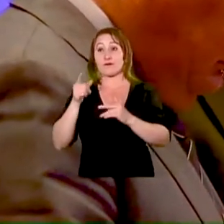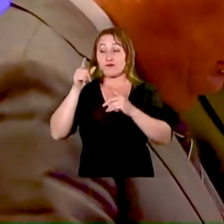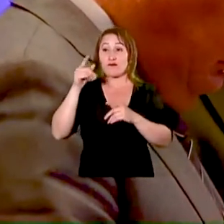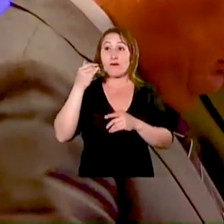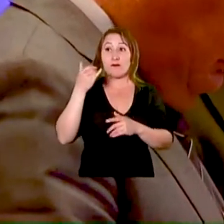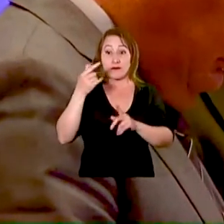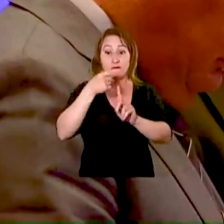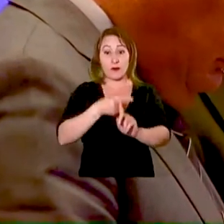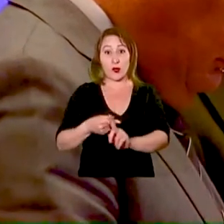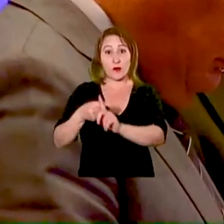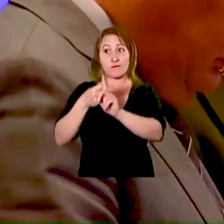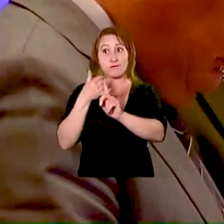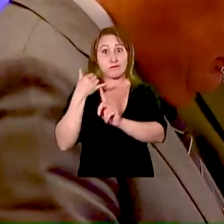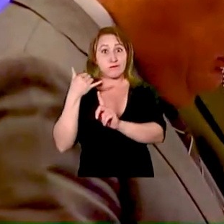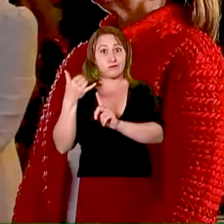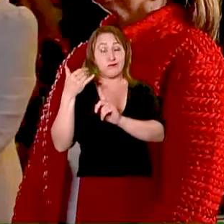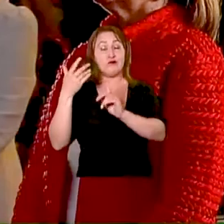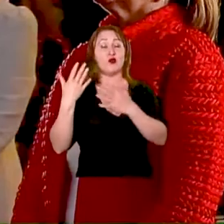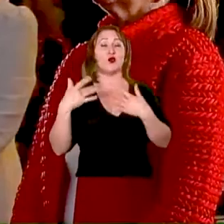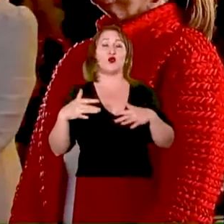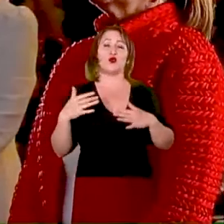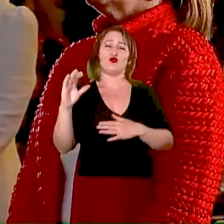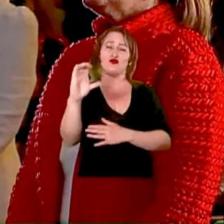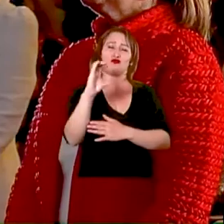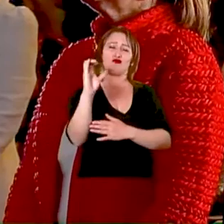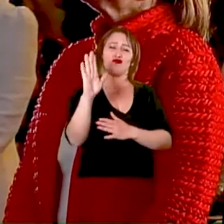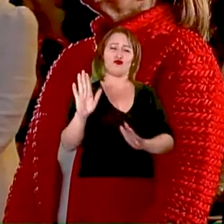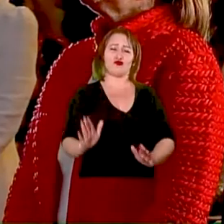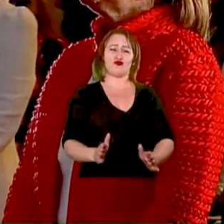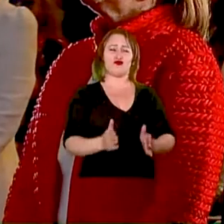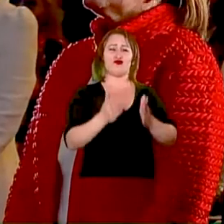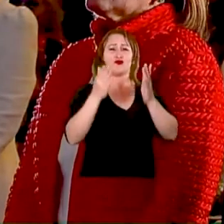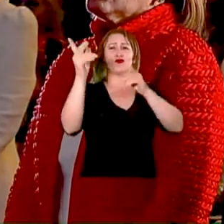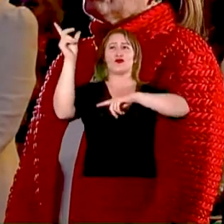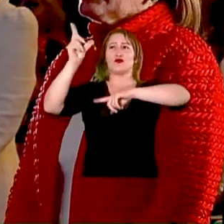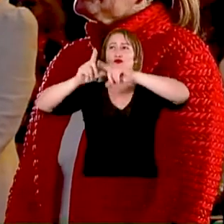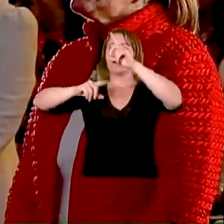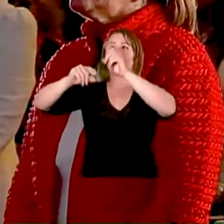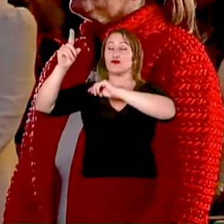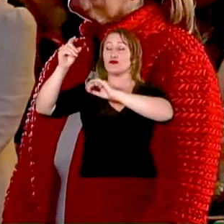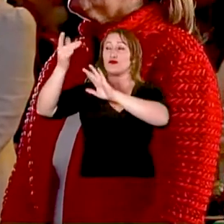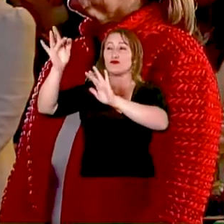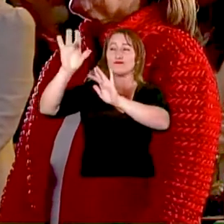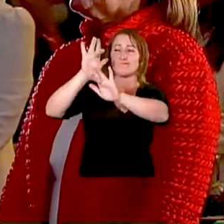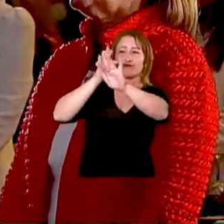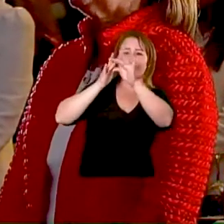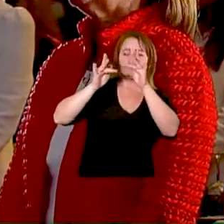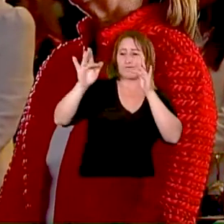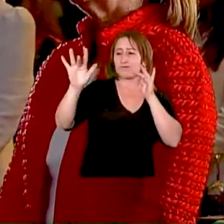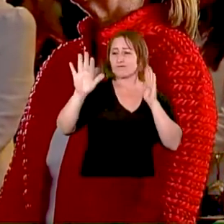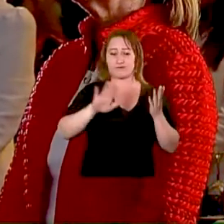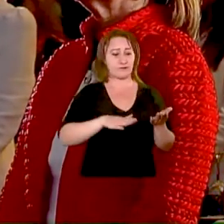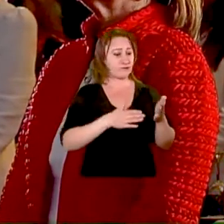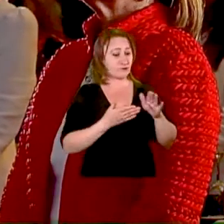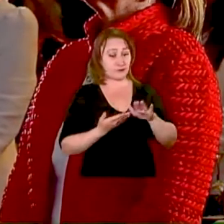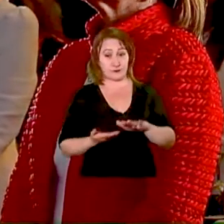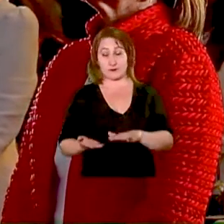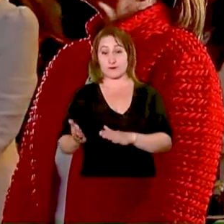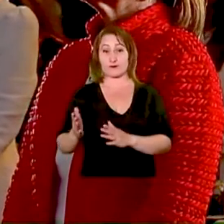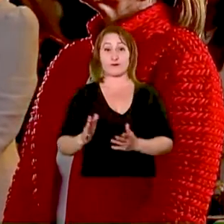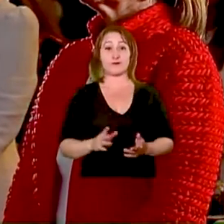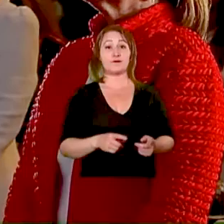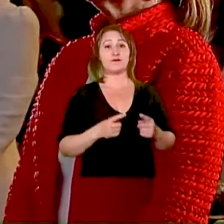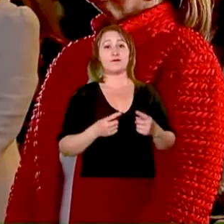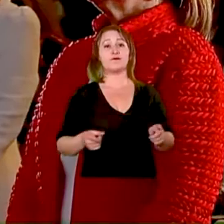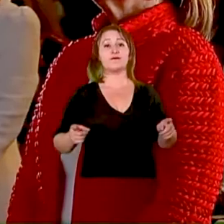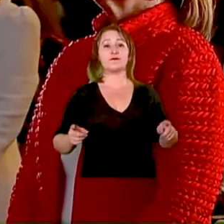existencia engrandece a Colombia, cual estrella con brillo inmortal.